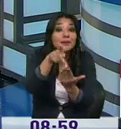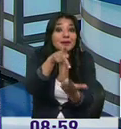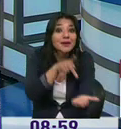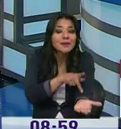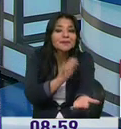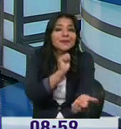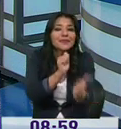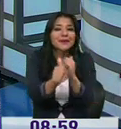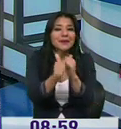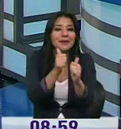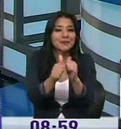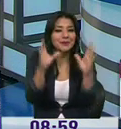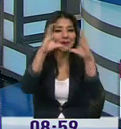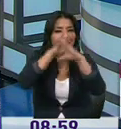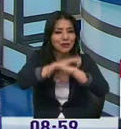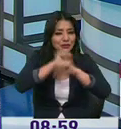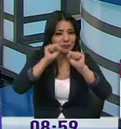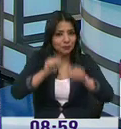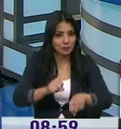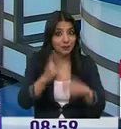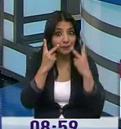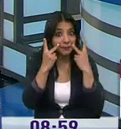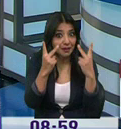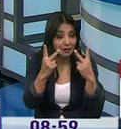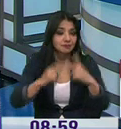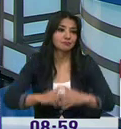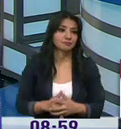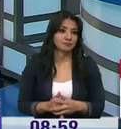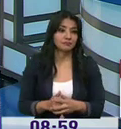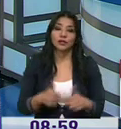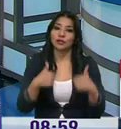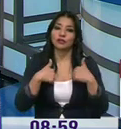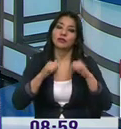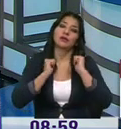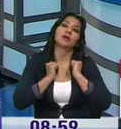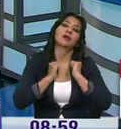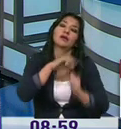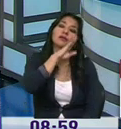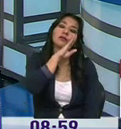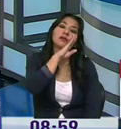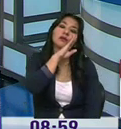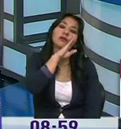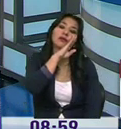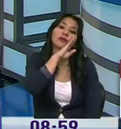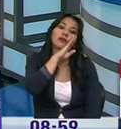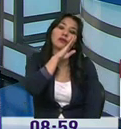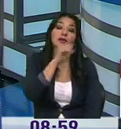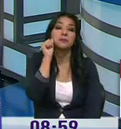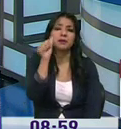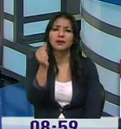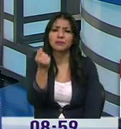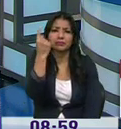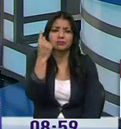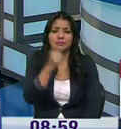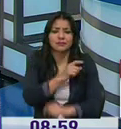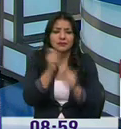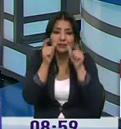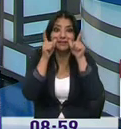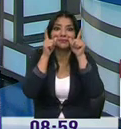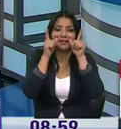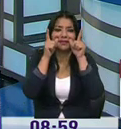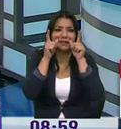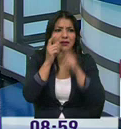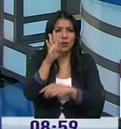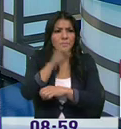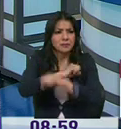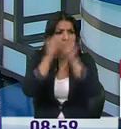para esa noche. Para la noche, lo que van a ver. Claro. Bien. Yo ya duermo. Eso es que nosotros levantamos... 10 para las 4 de la mañana